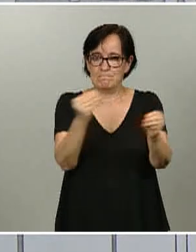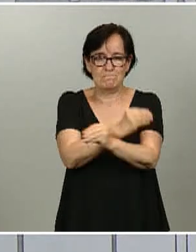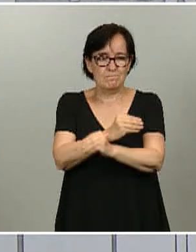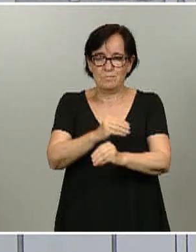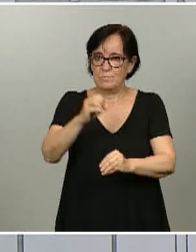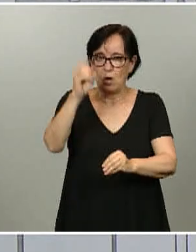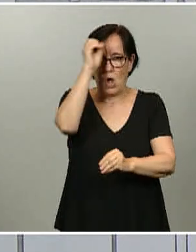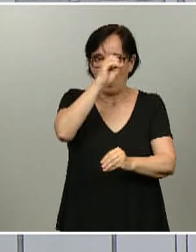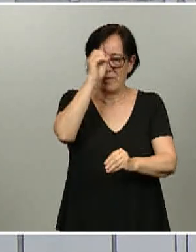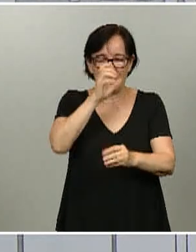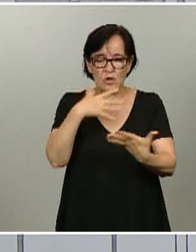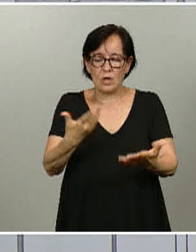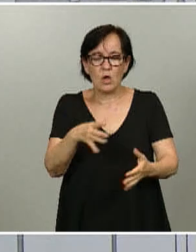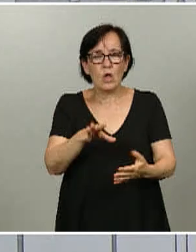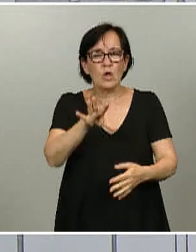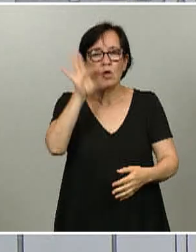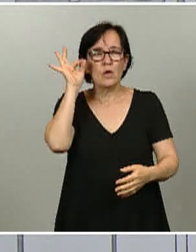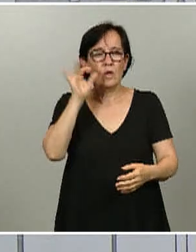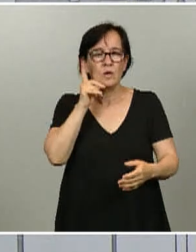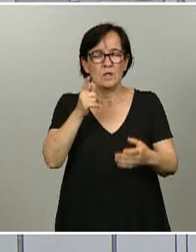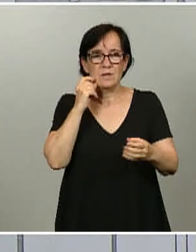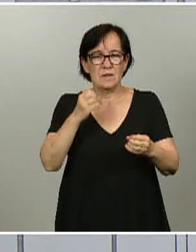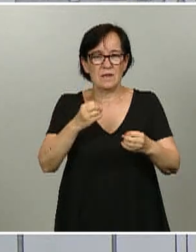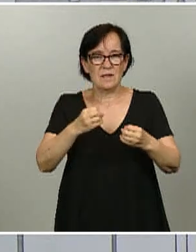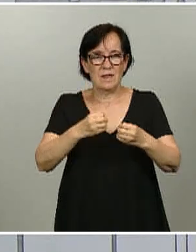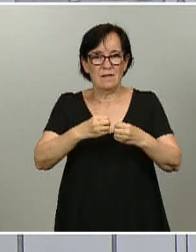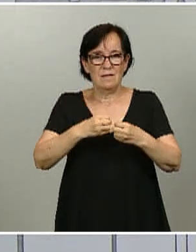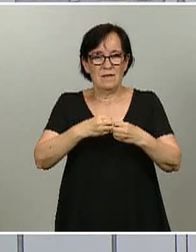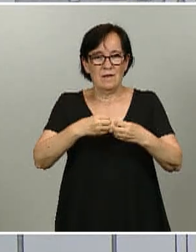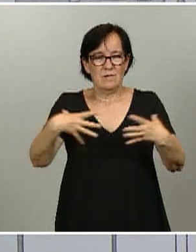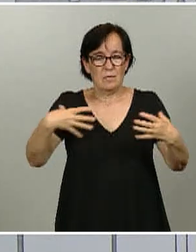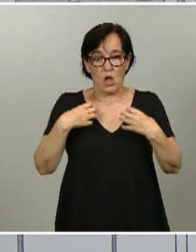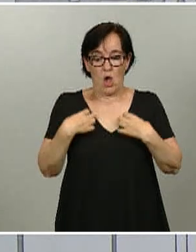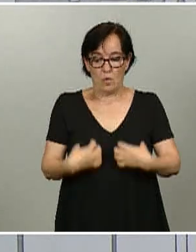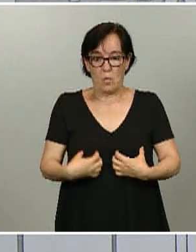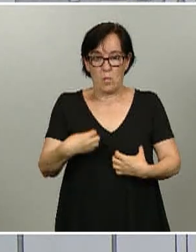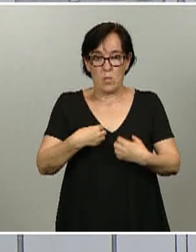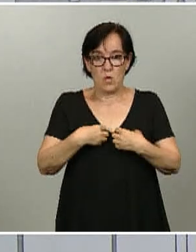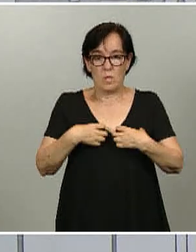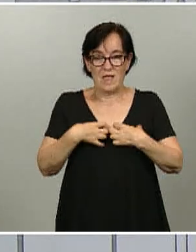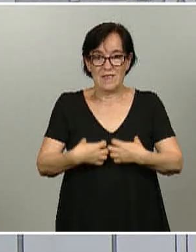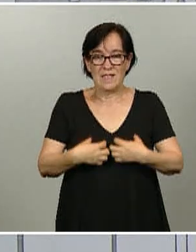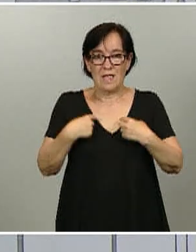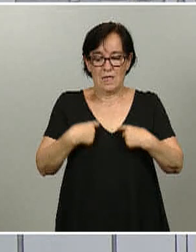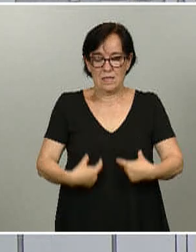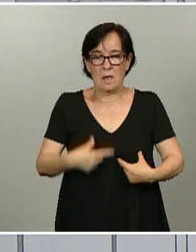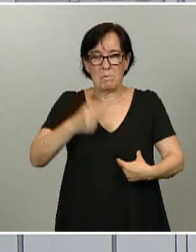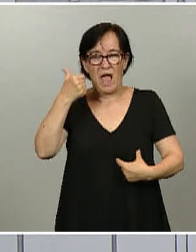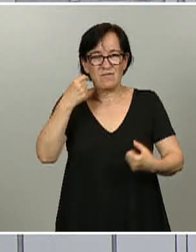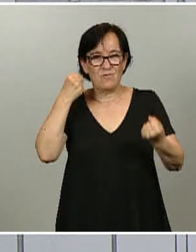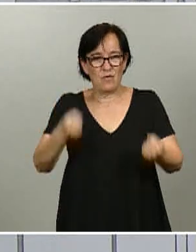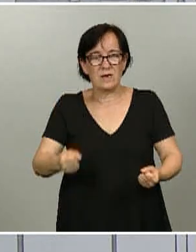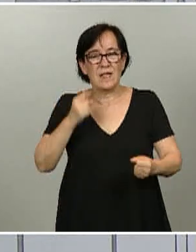es la reacción inflamatoria que se produce en los pulmones, que puede ser más agresiva en los adultos con un